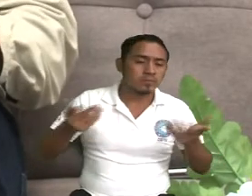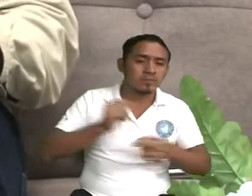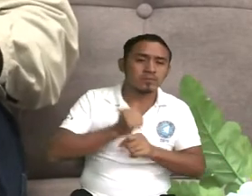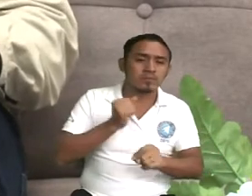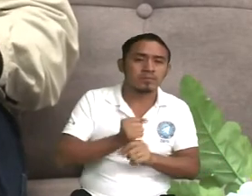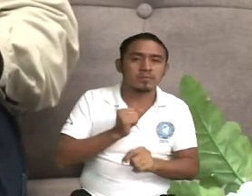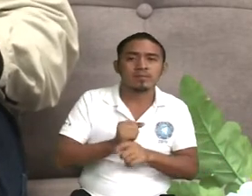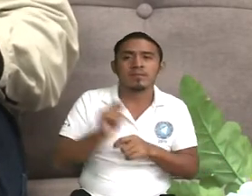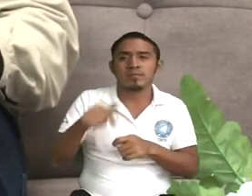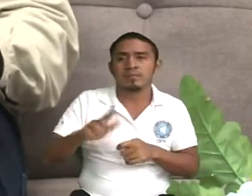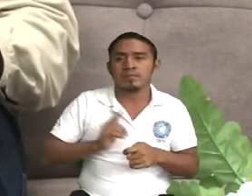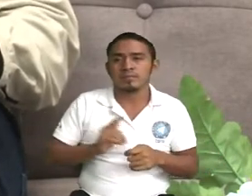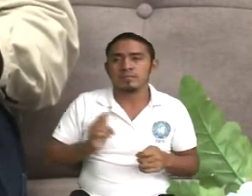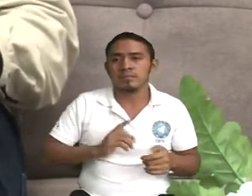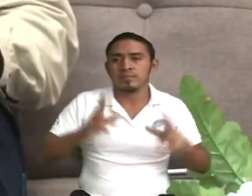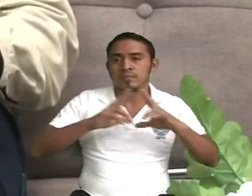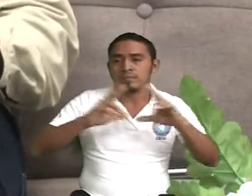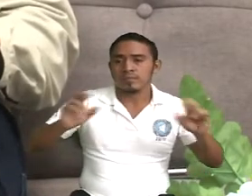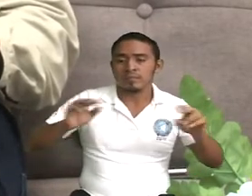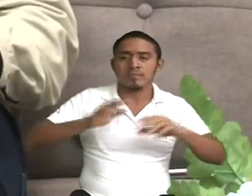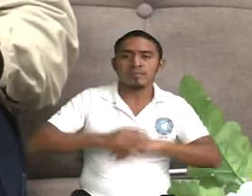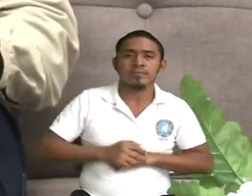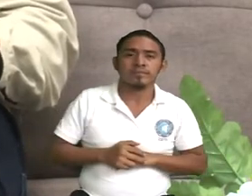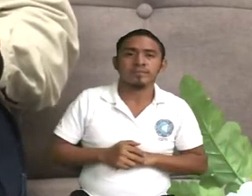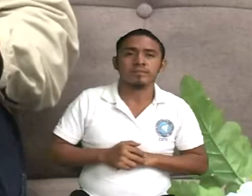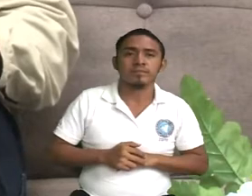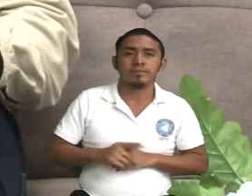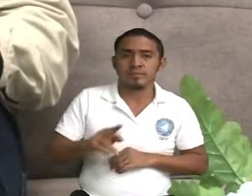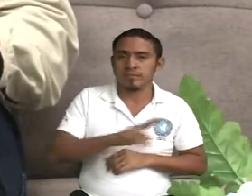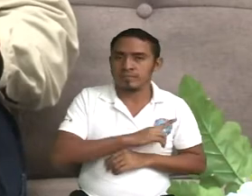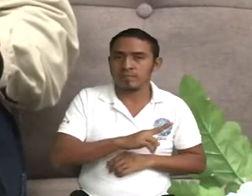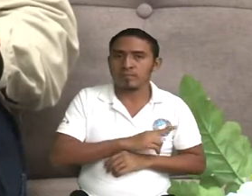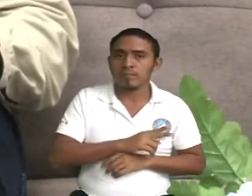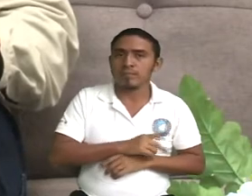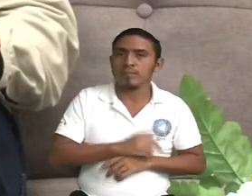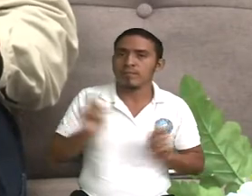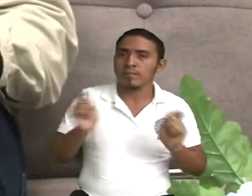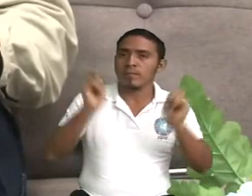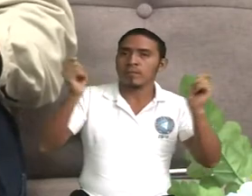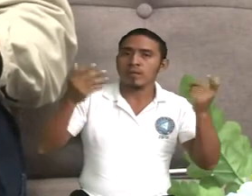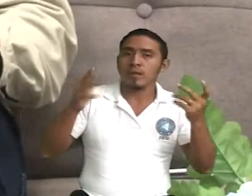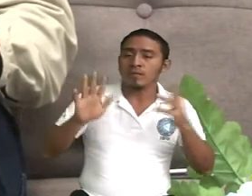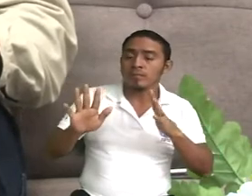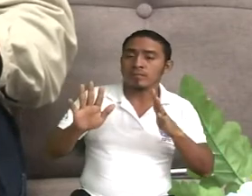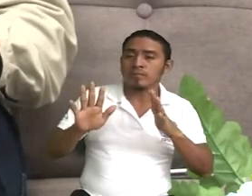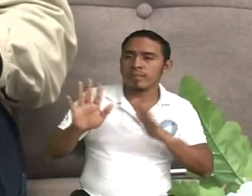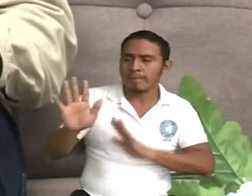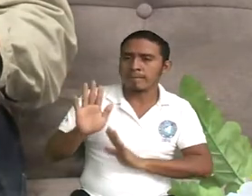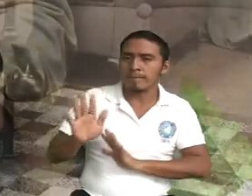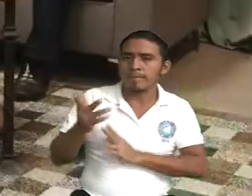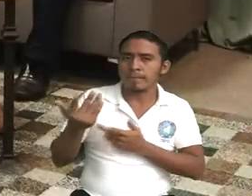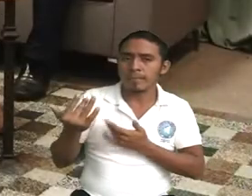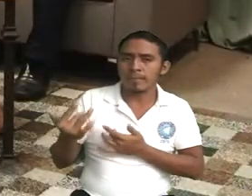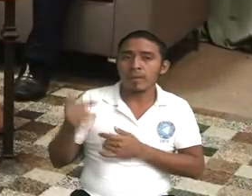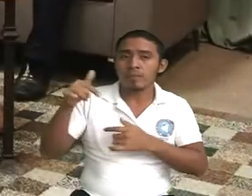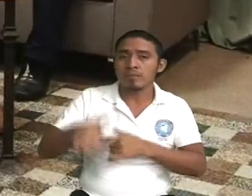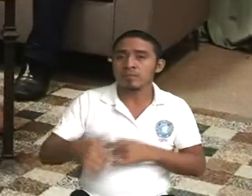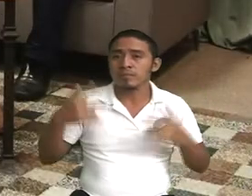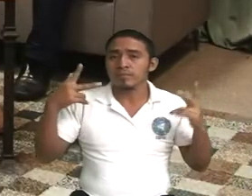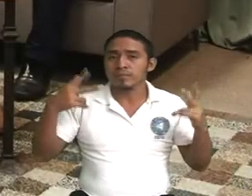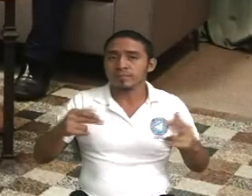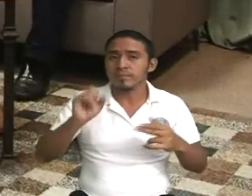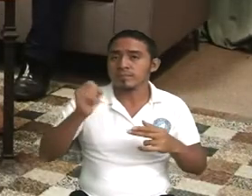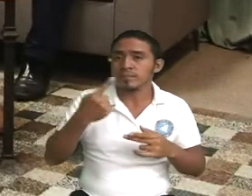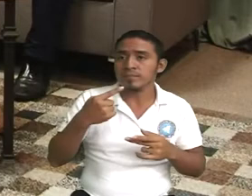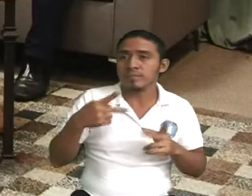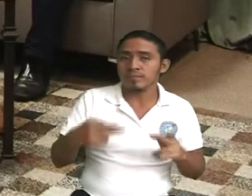debe tener este pueblo. Tenemos festivales en Nueva Segovia. Compañero Benito, discúlpeme que le interrumpa, pero tenemos que hacer nuestra